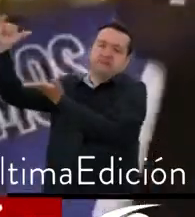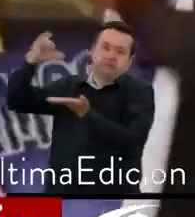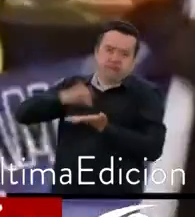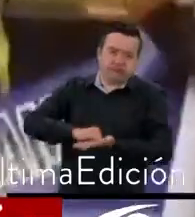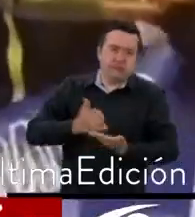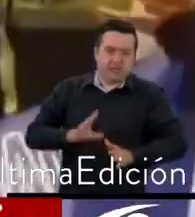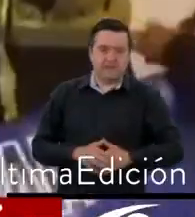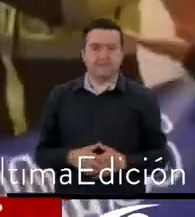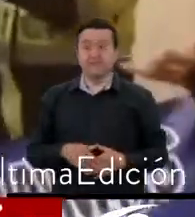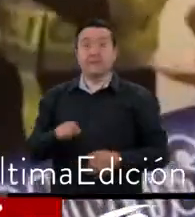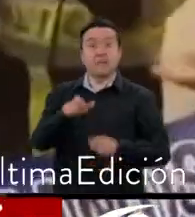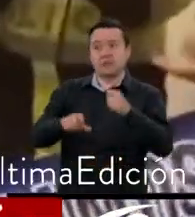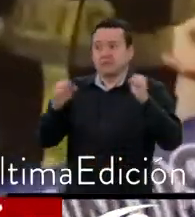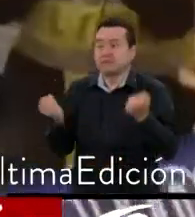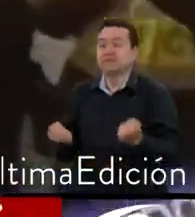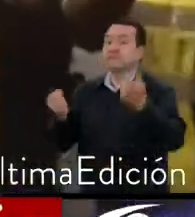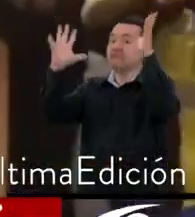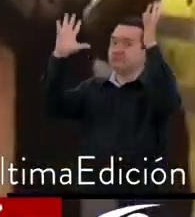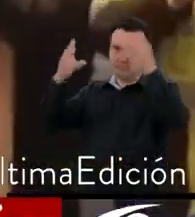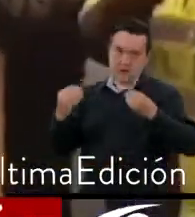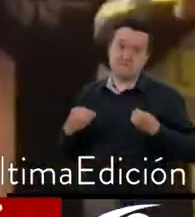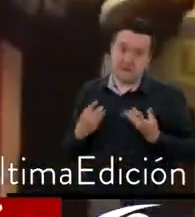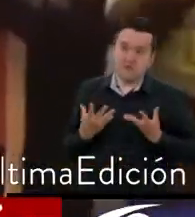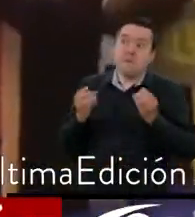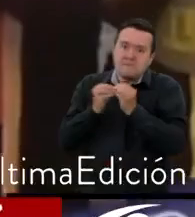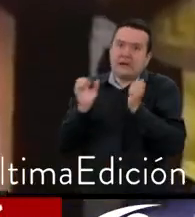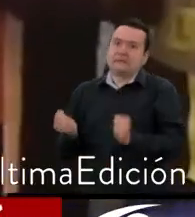Celebran por su vida y por su libertad.